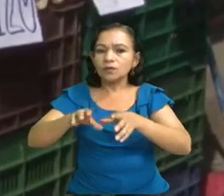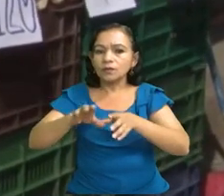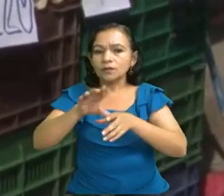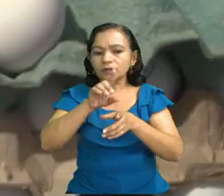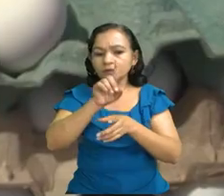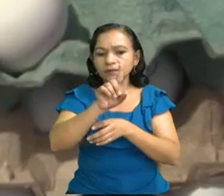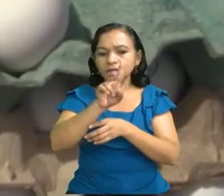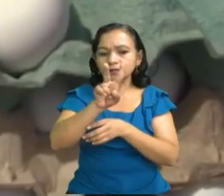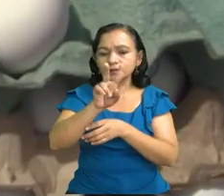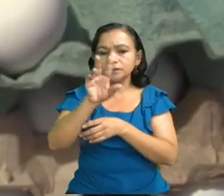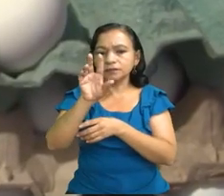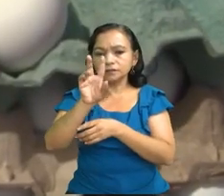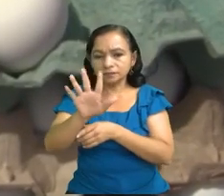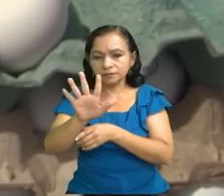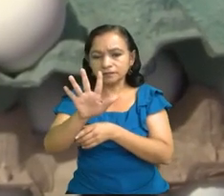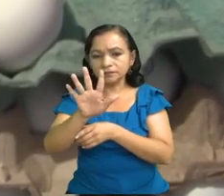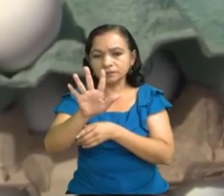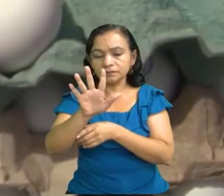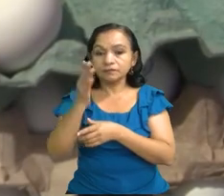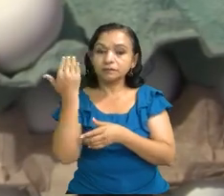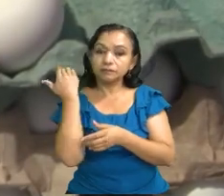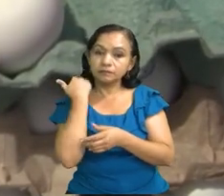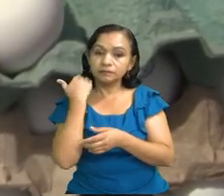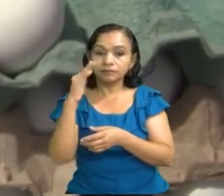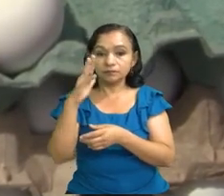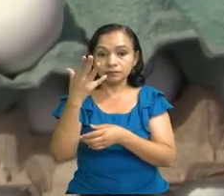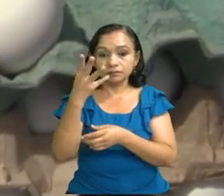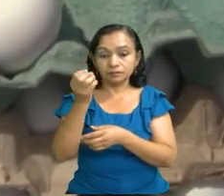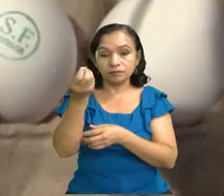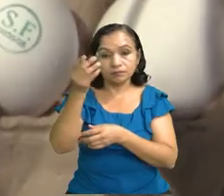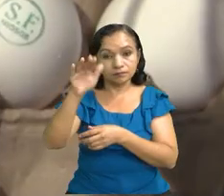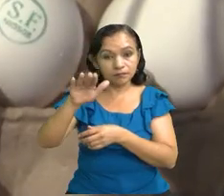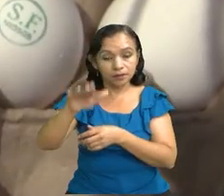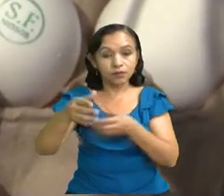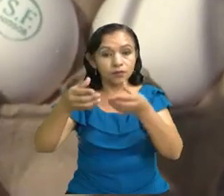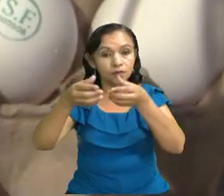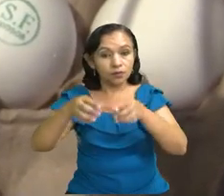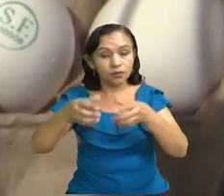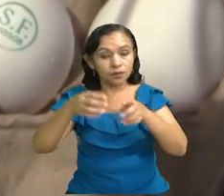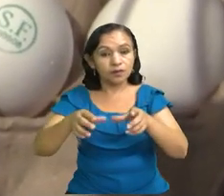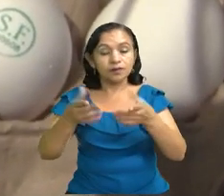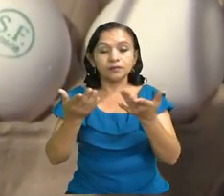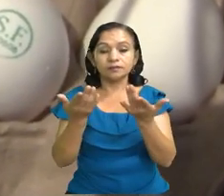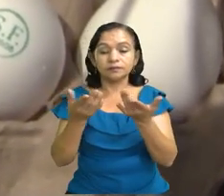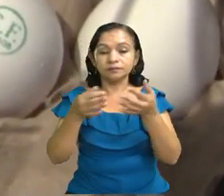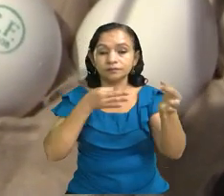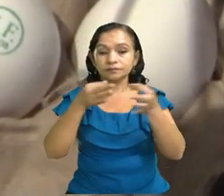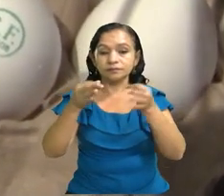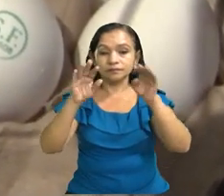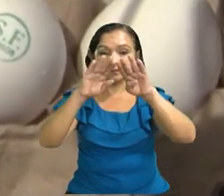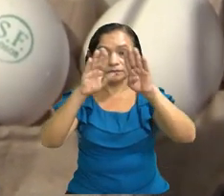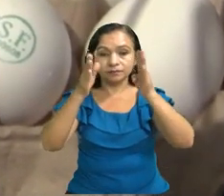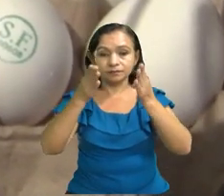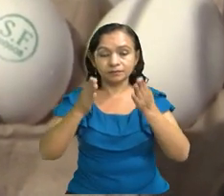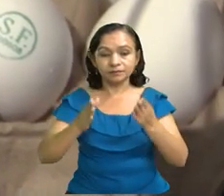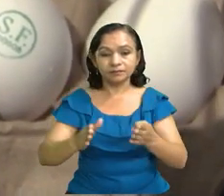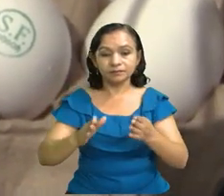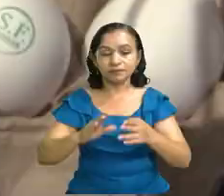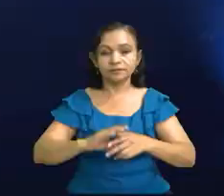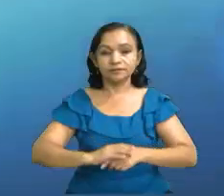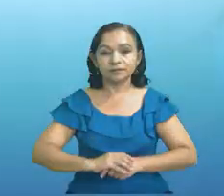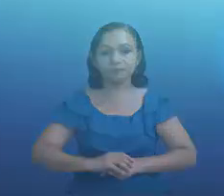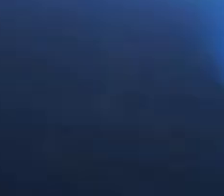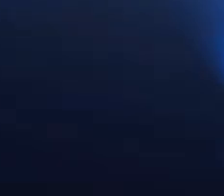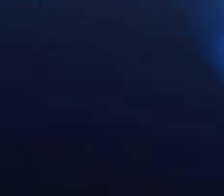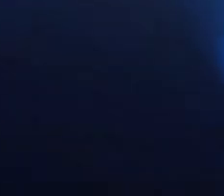desde 125 córdobas el más caro y 90 córdobas el más barato. Con cámara de Rubén Castro para el canal parlamentario les informó Vanessa